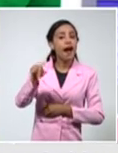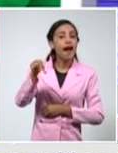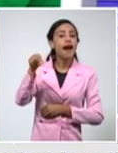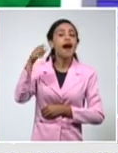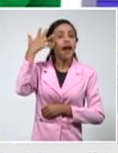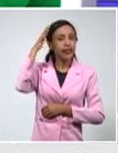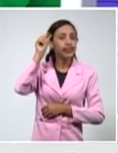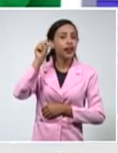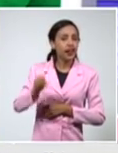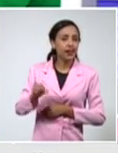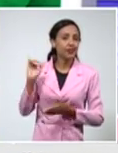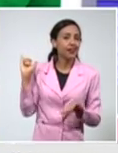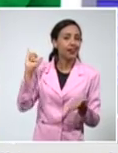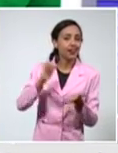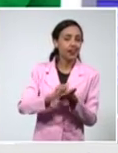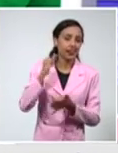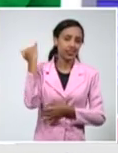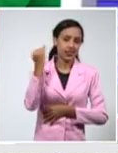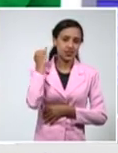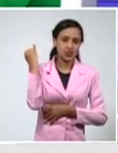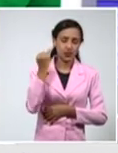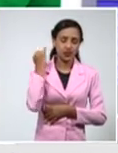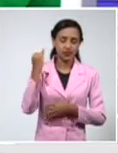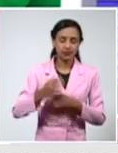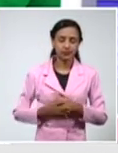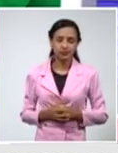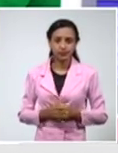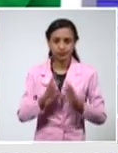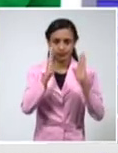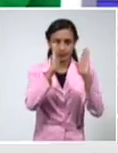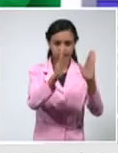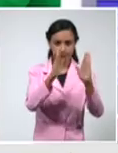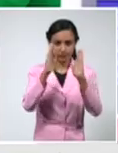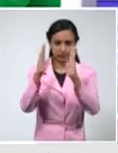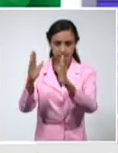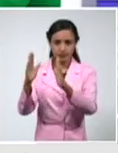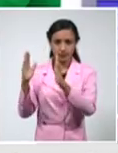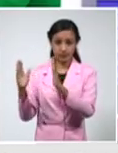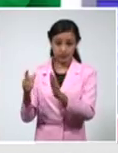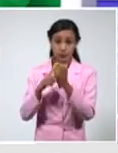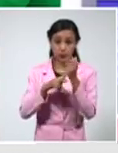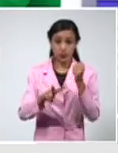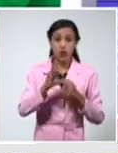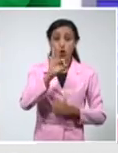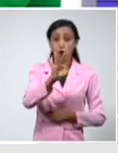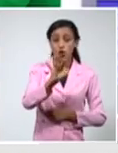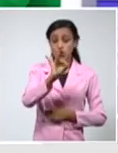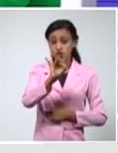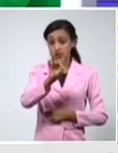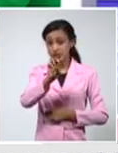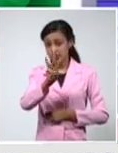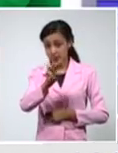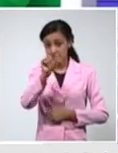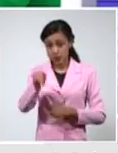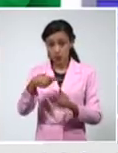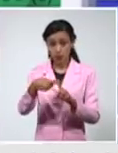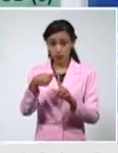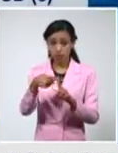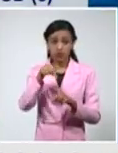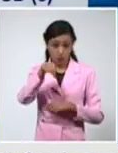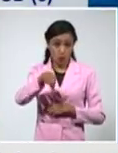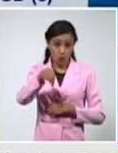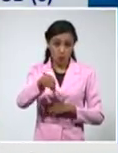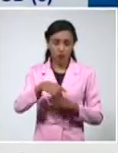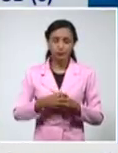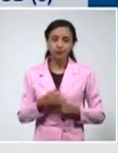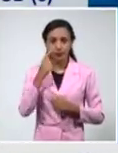viajeros internacionales. Por provincias, los 873 pacientes diagnosticados,